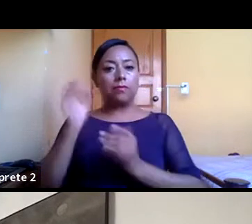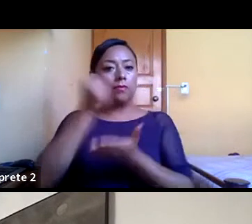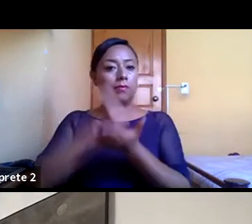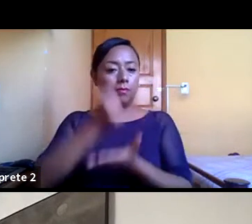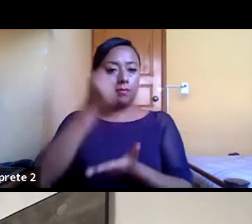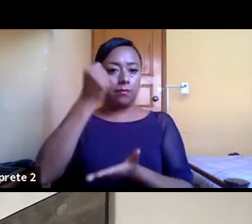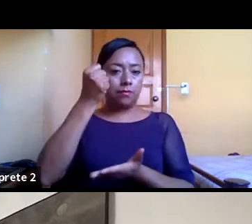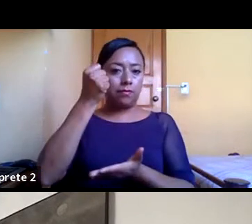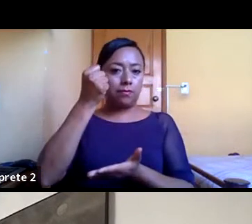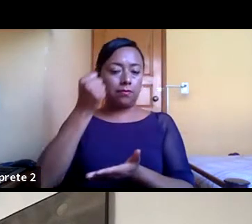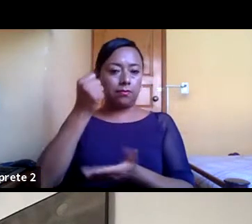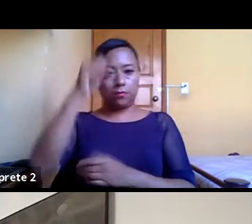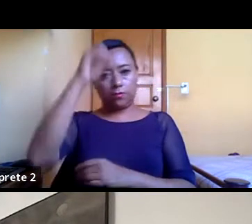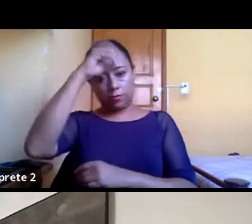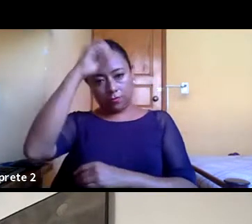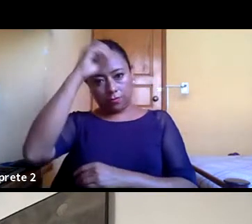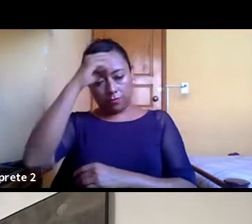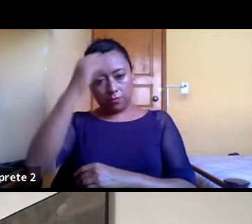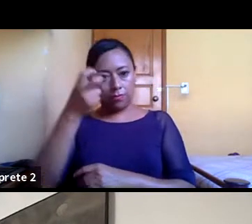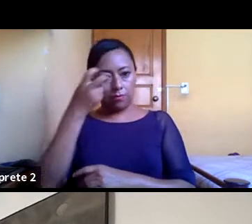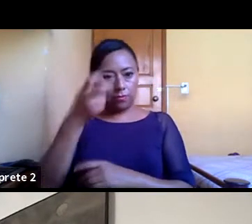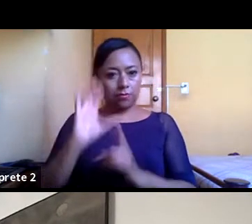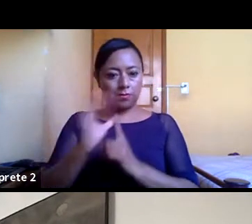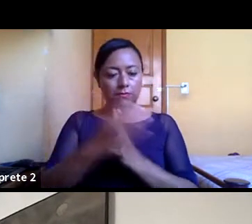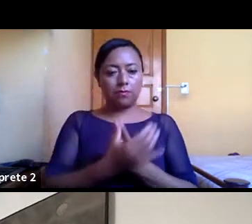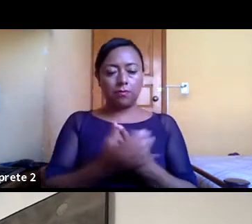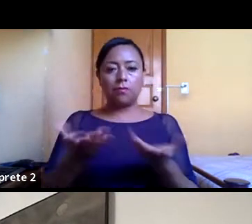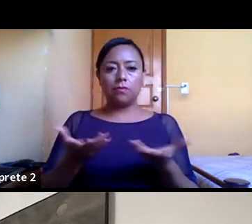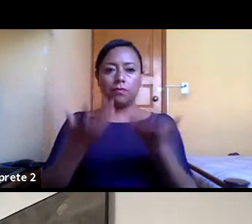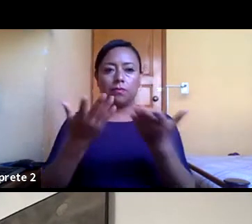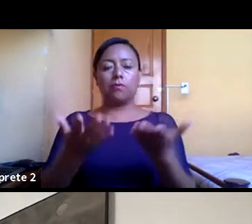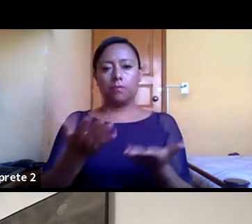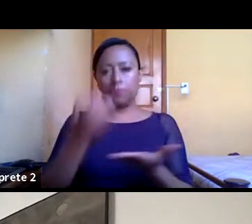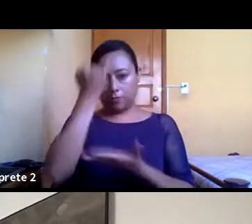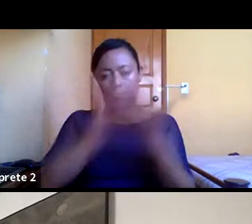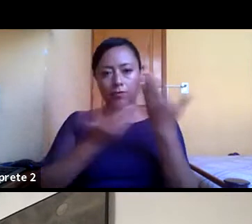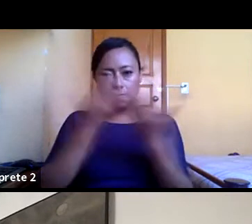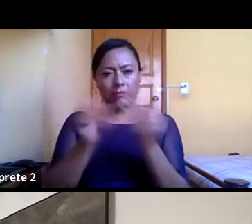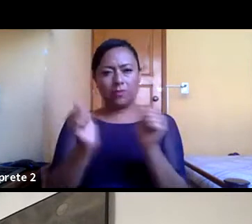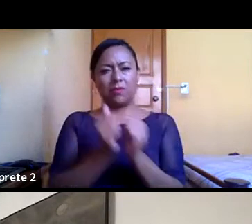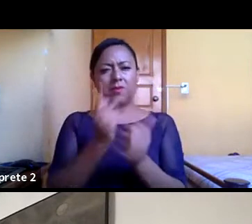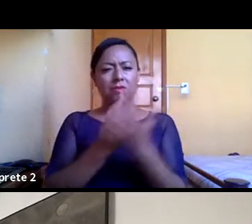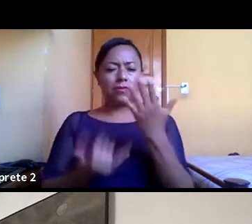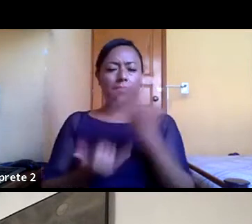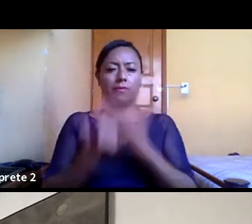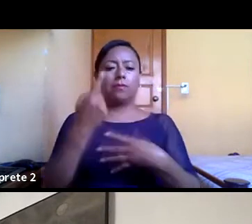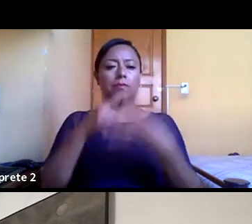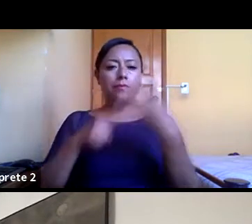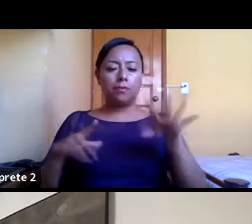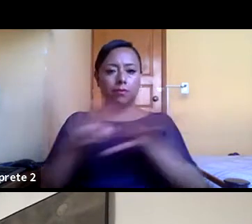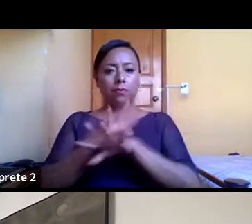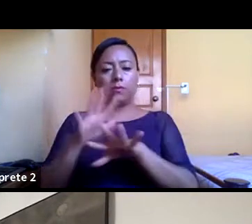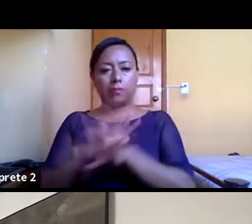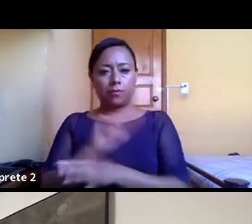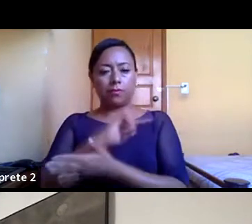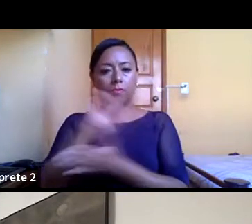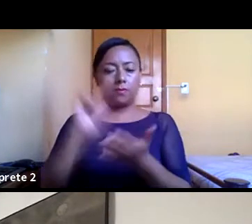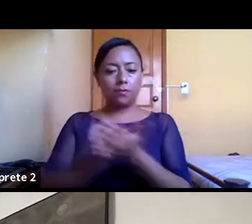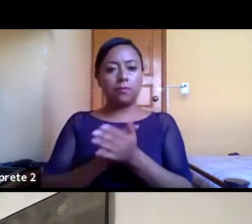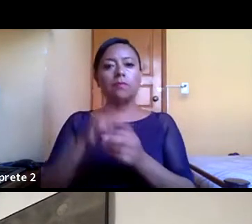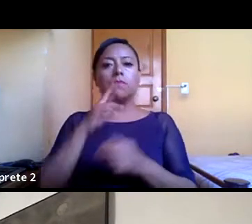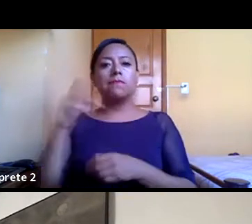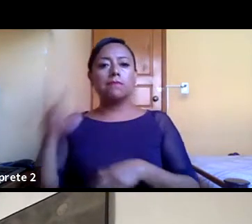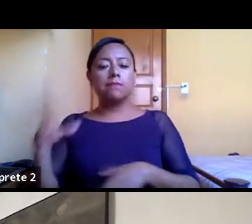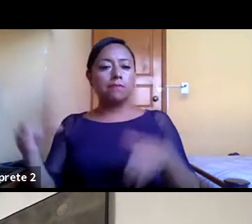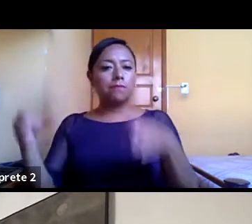y opinión que emite esta comisión respecto a la iniciativa con proyecto de decreto por el que se abroga la Ley de Mejoramiento Barrial y Comunitario del Distrito